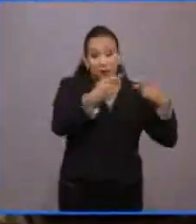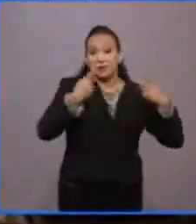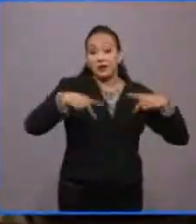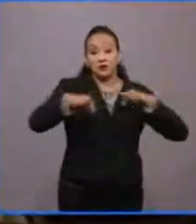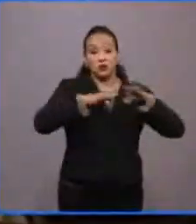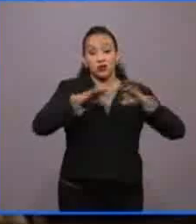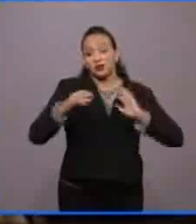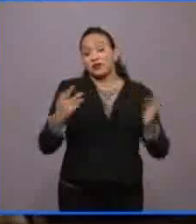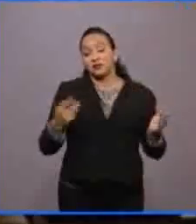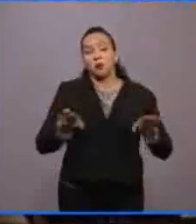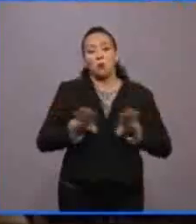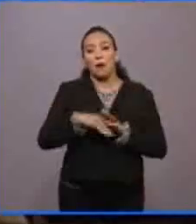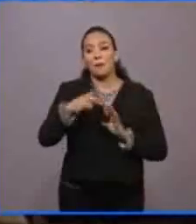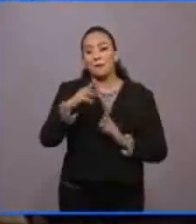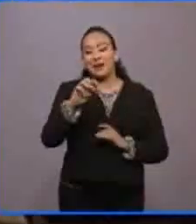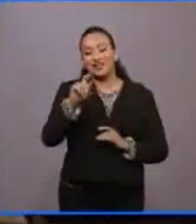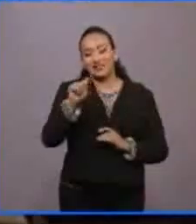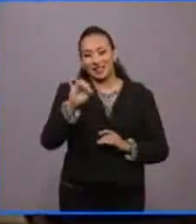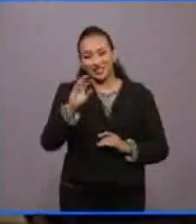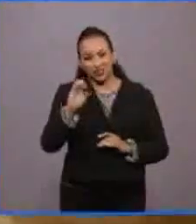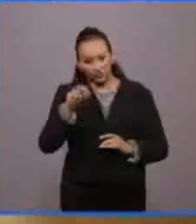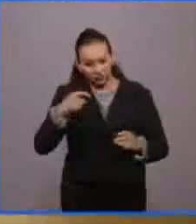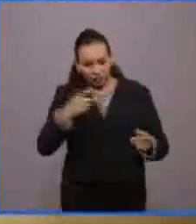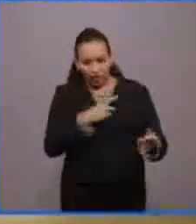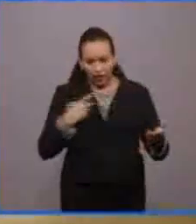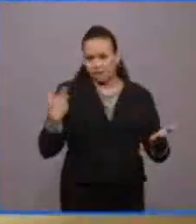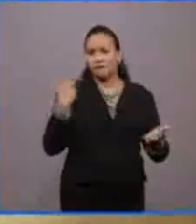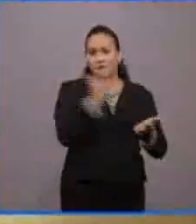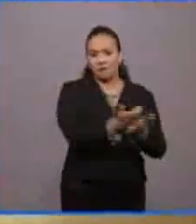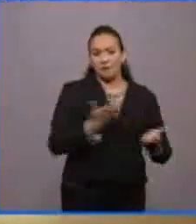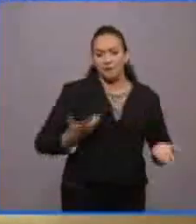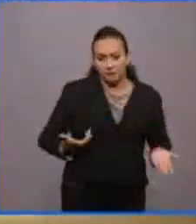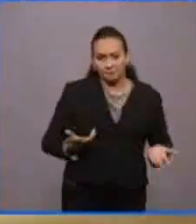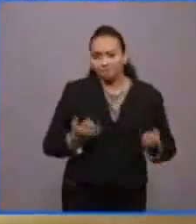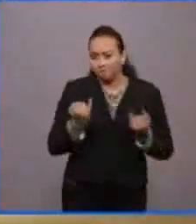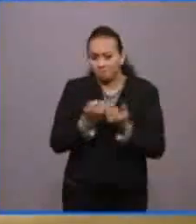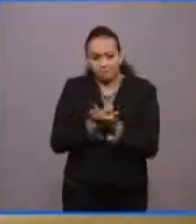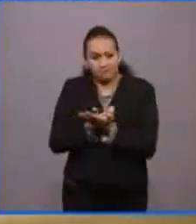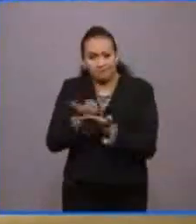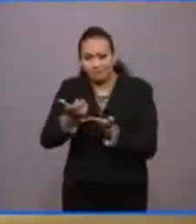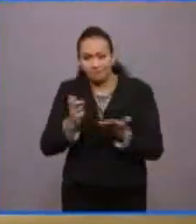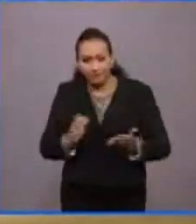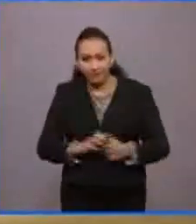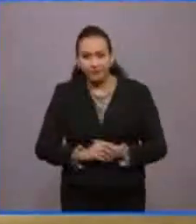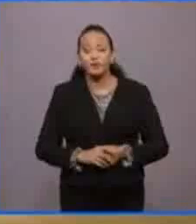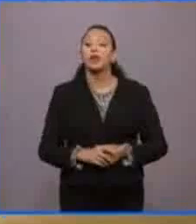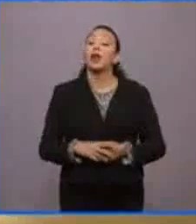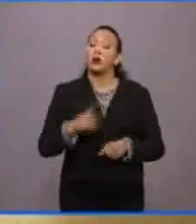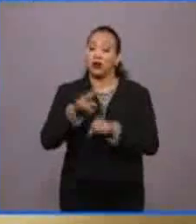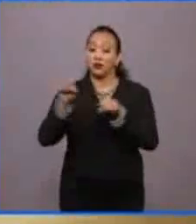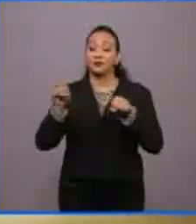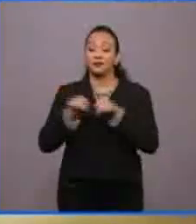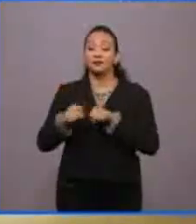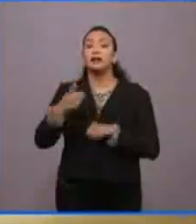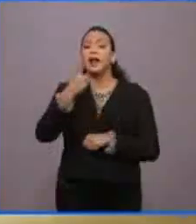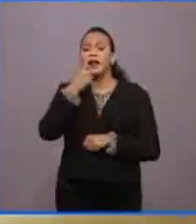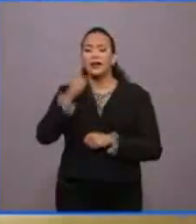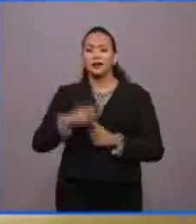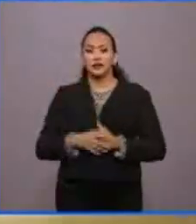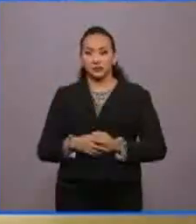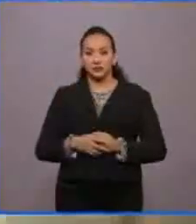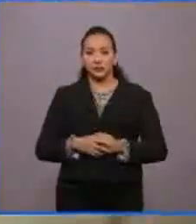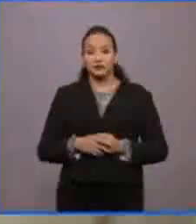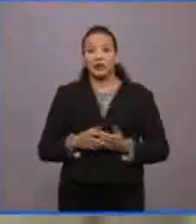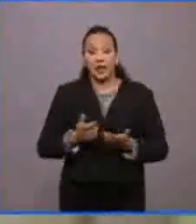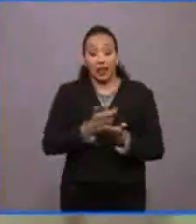trabajadora ordinariamente por labor que se integran al salario. Dicho criterio se sustenta en precedentes de la segunda sala, que ha determinado